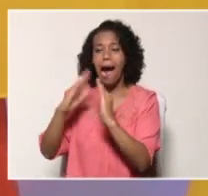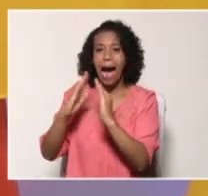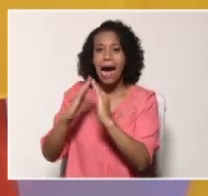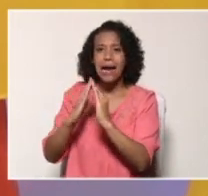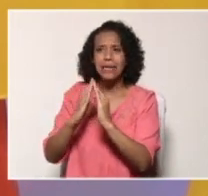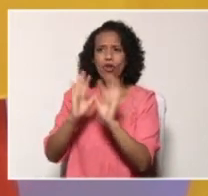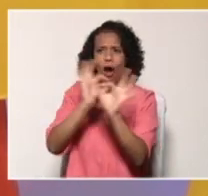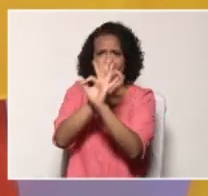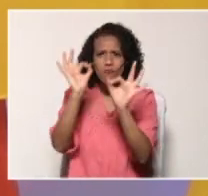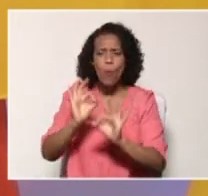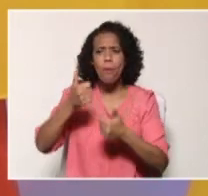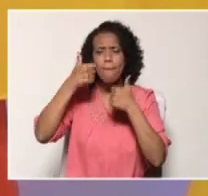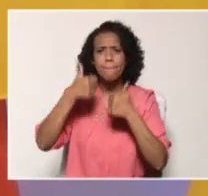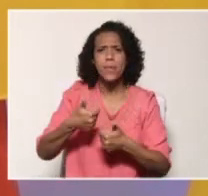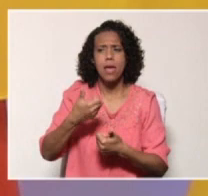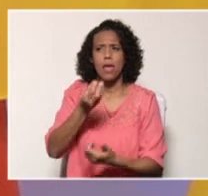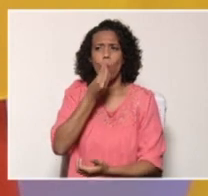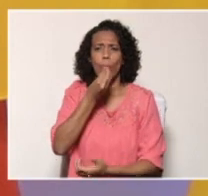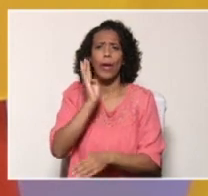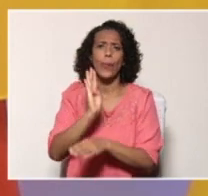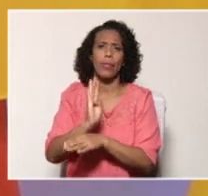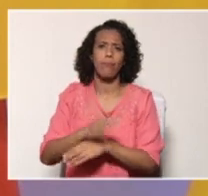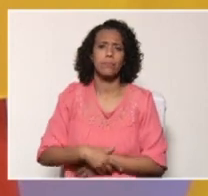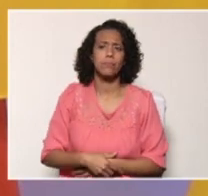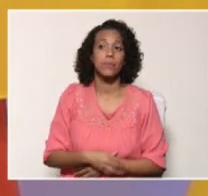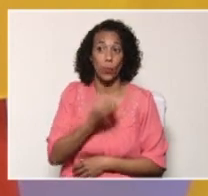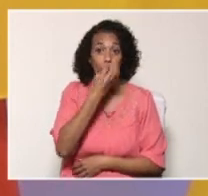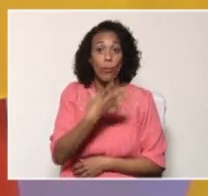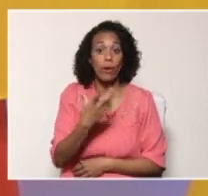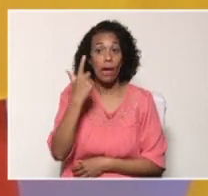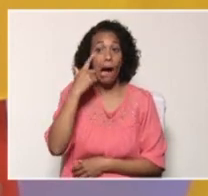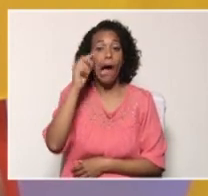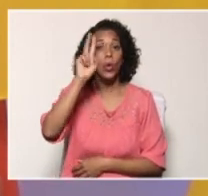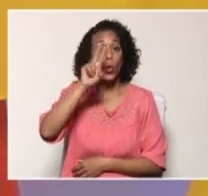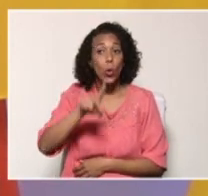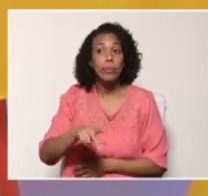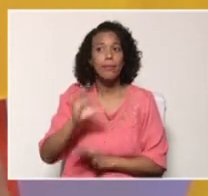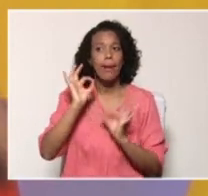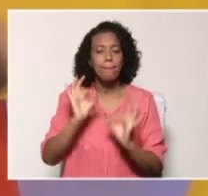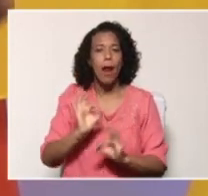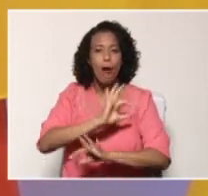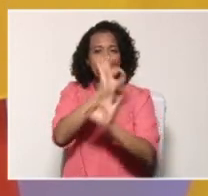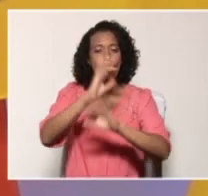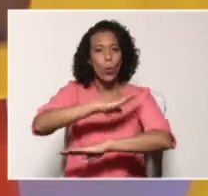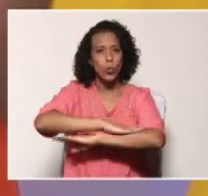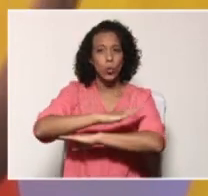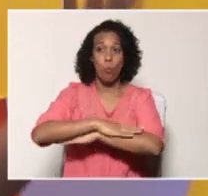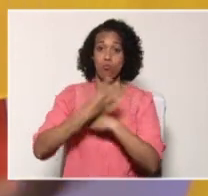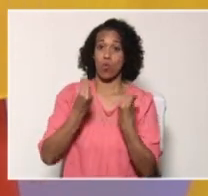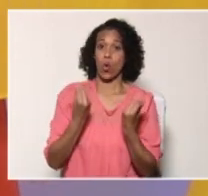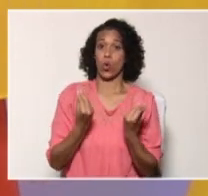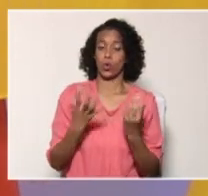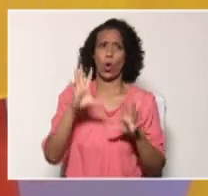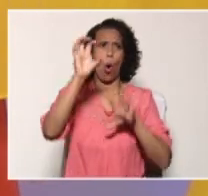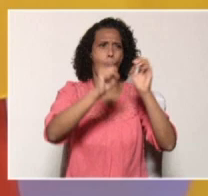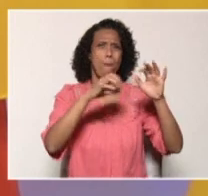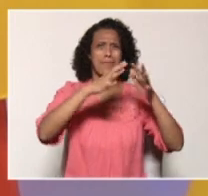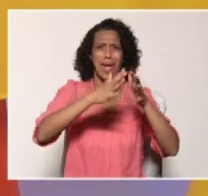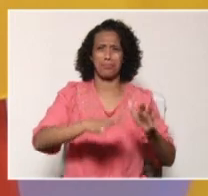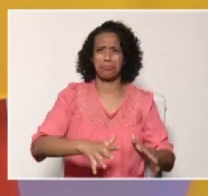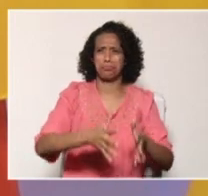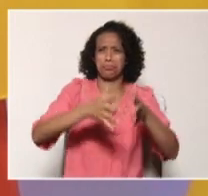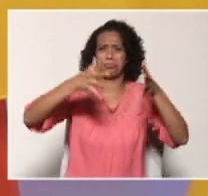hábitos alimenticios. Para poder tener unos buenos hábitos alimenticios no es necesario tener muchísimos alimentos,